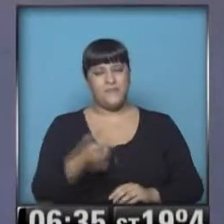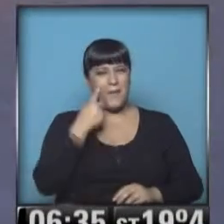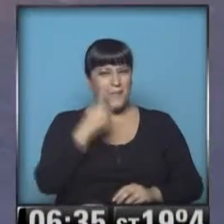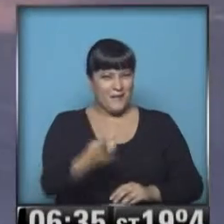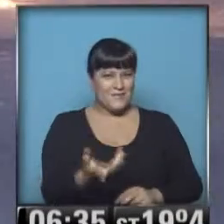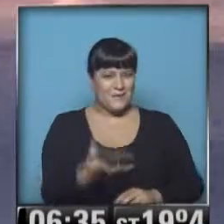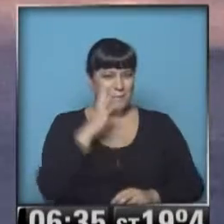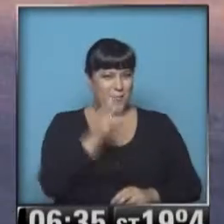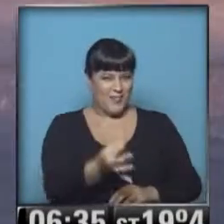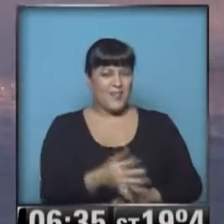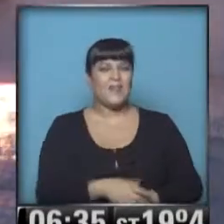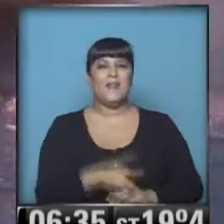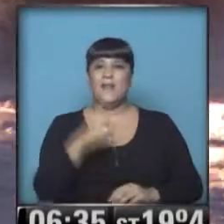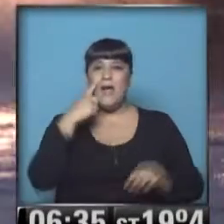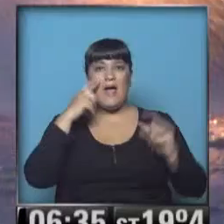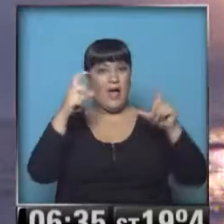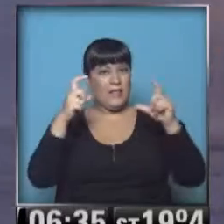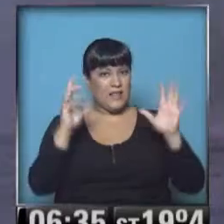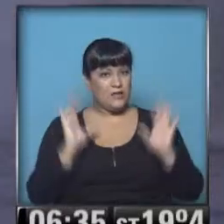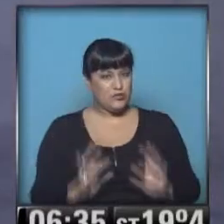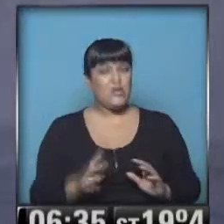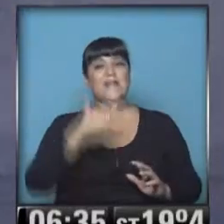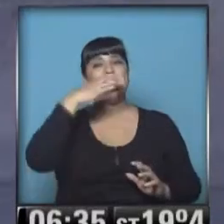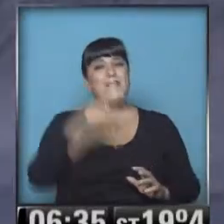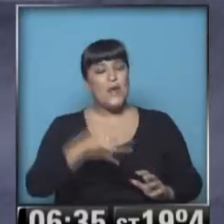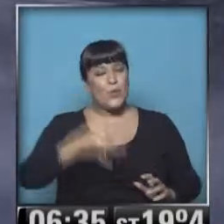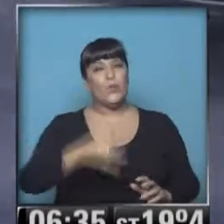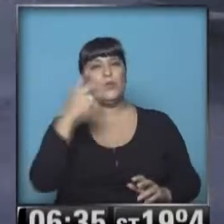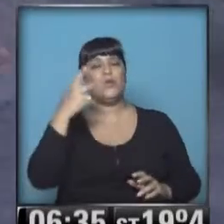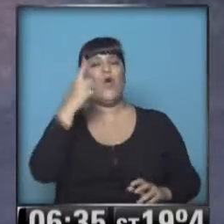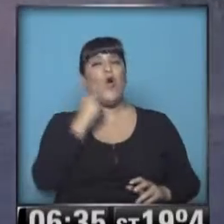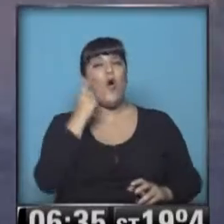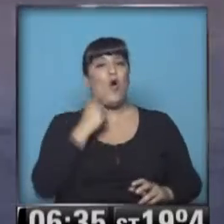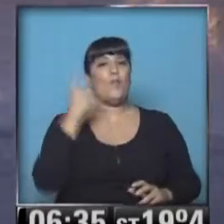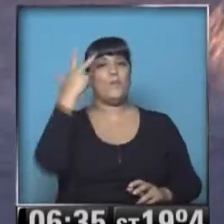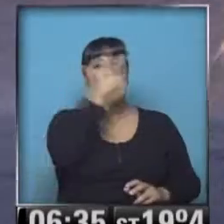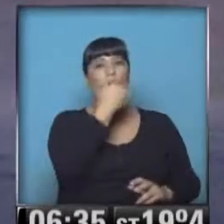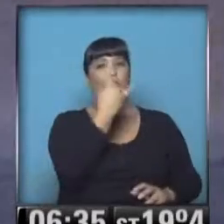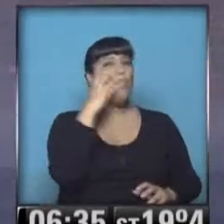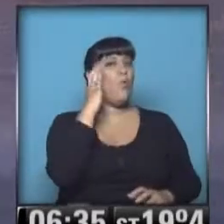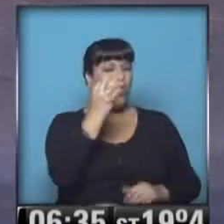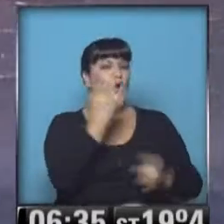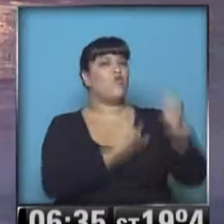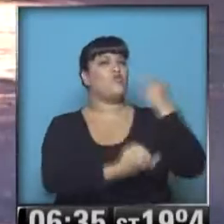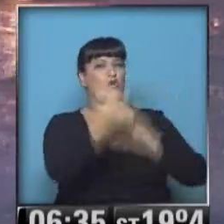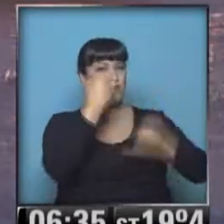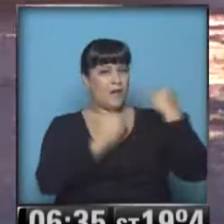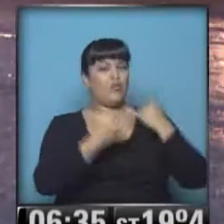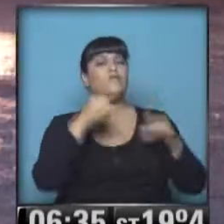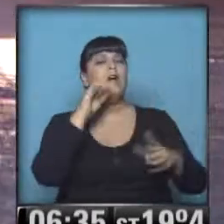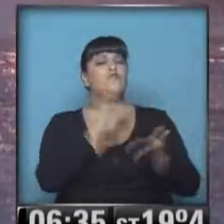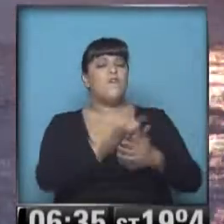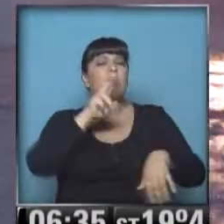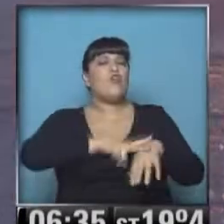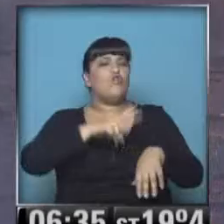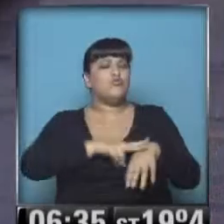ver. Atención, seguro que Hugo Palamara nos va a dar buenos consejos hoy. Nos